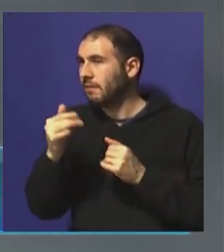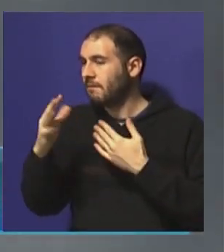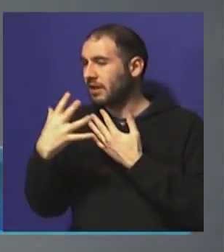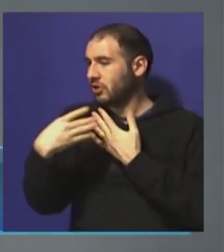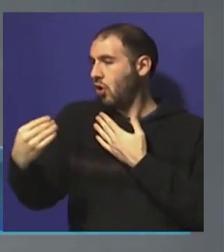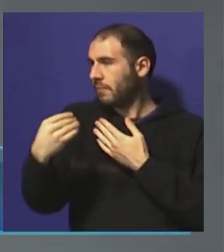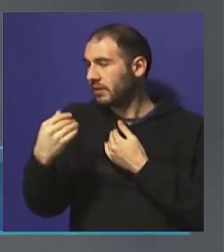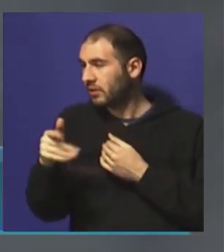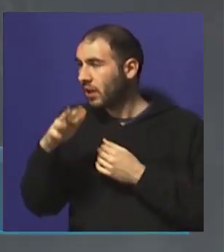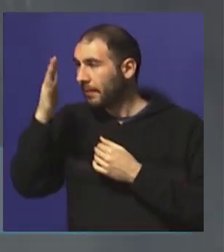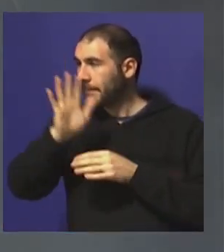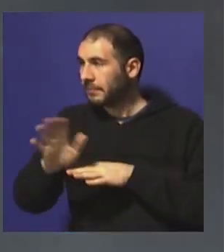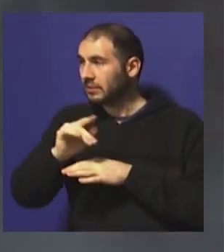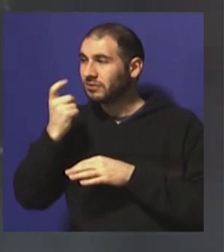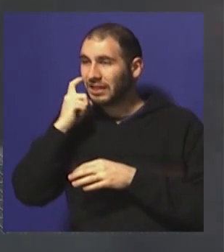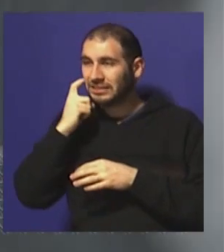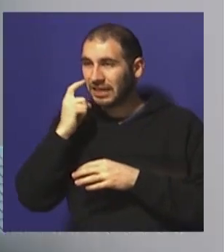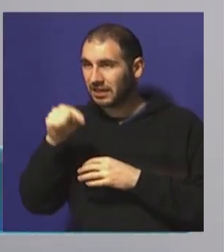daba entre una película hecha en Entre Ríos,